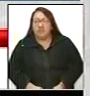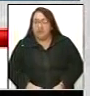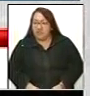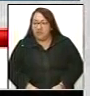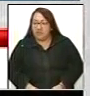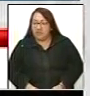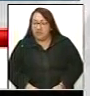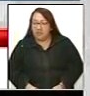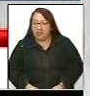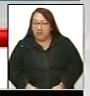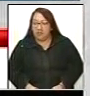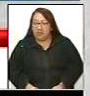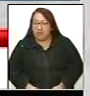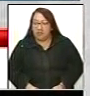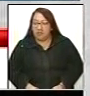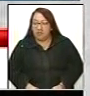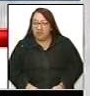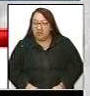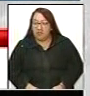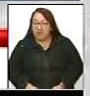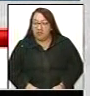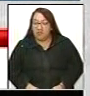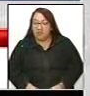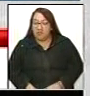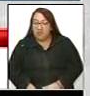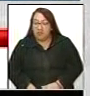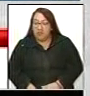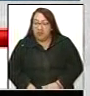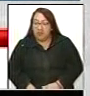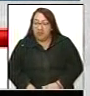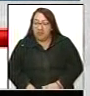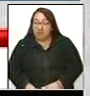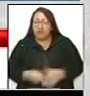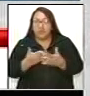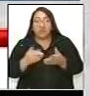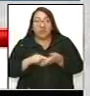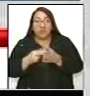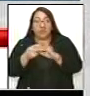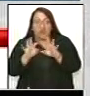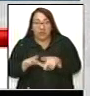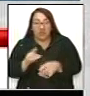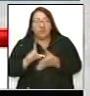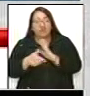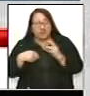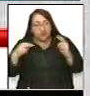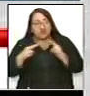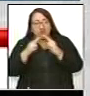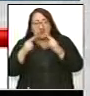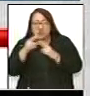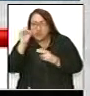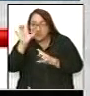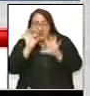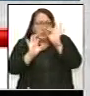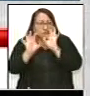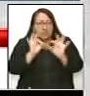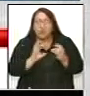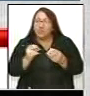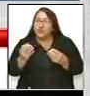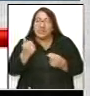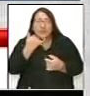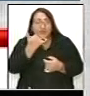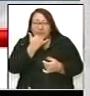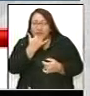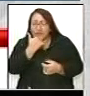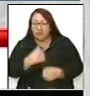esa fe de ratas no existe. Entonces, de este tipo de textos vamos a ir encontrando, presidenta, muchos,